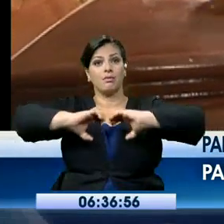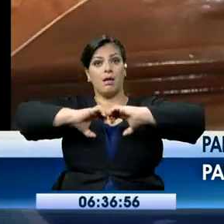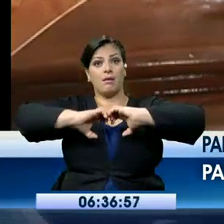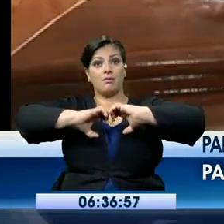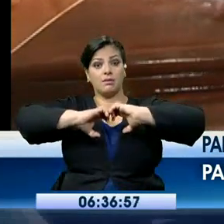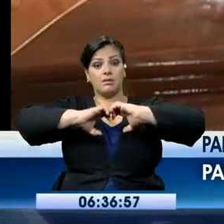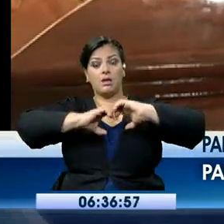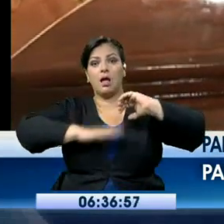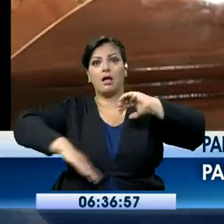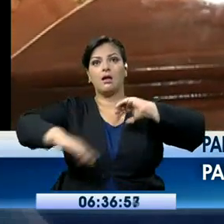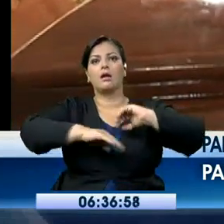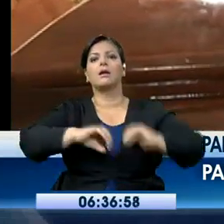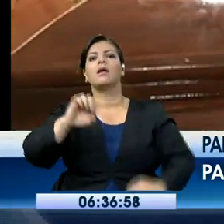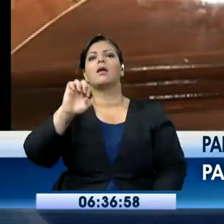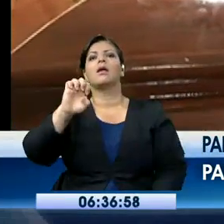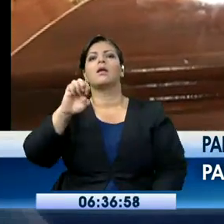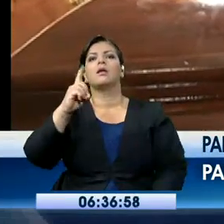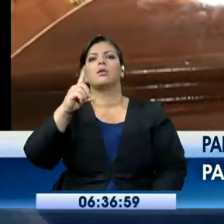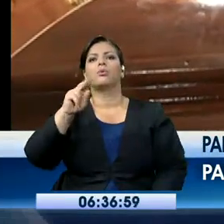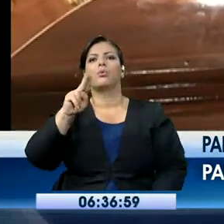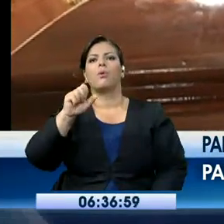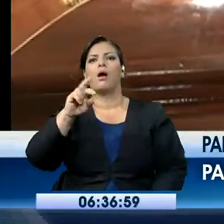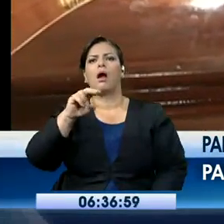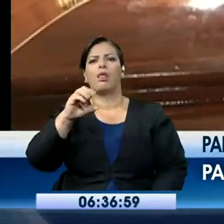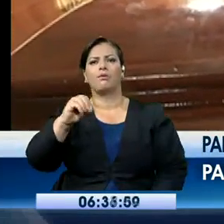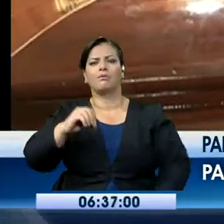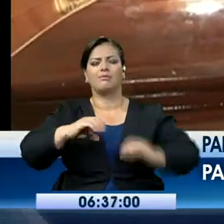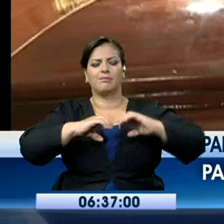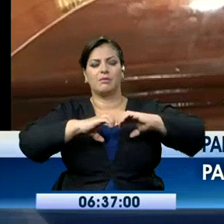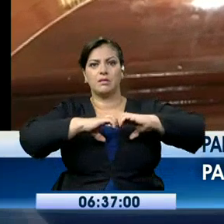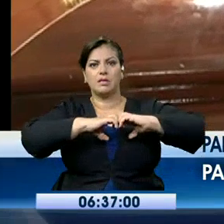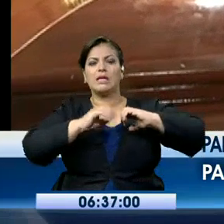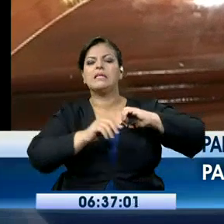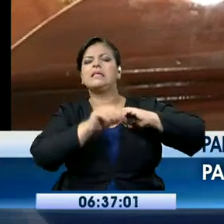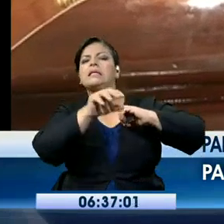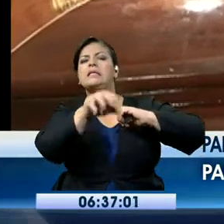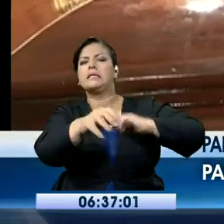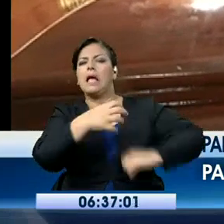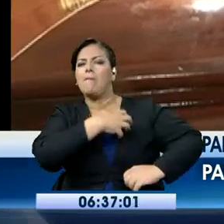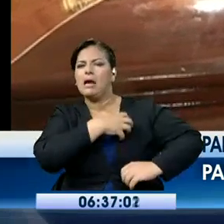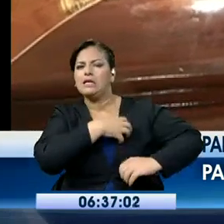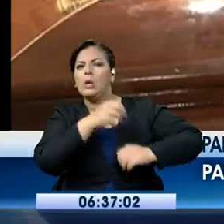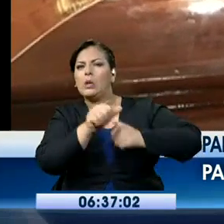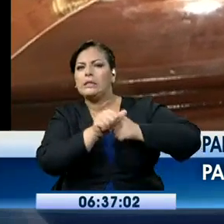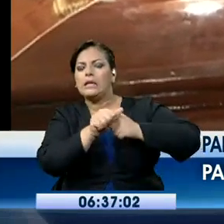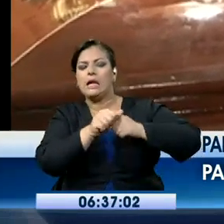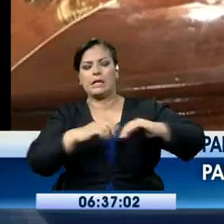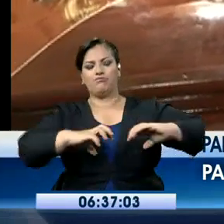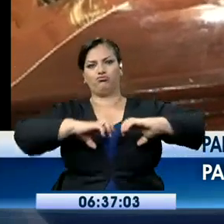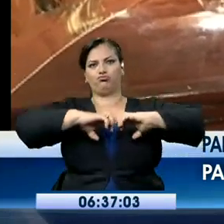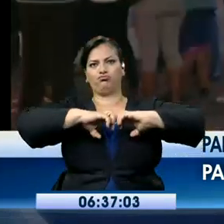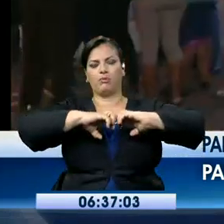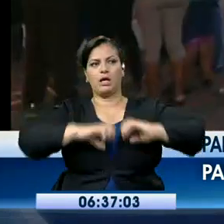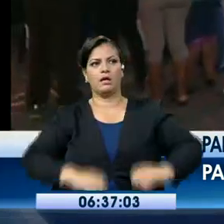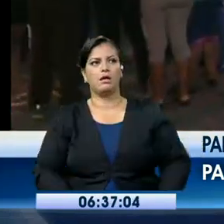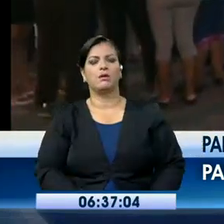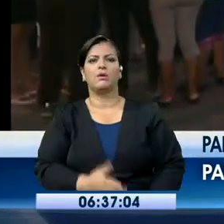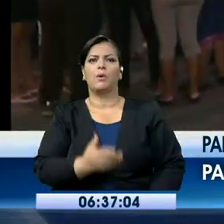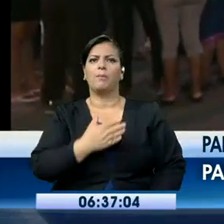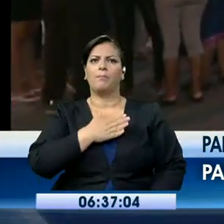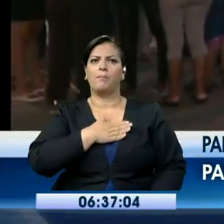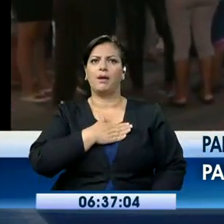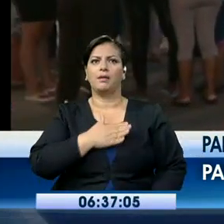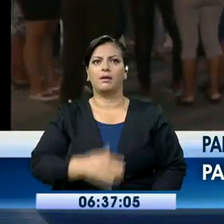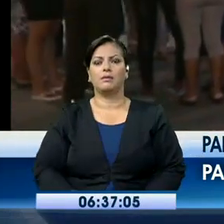La víctima tenía 26 años de edad y se dedicaba al reciclaje para ayudar a sus abuelos. Él dejó un hijo en